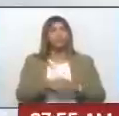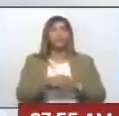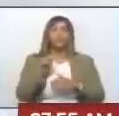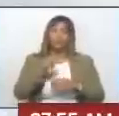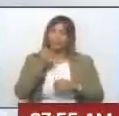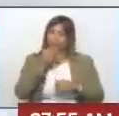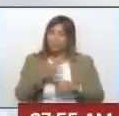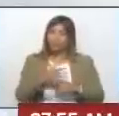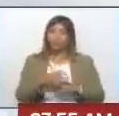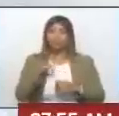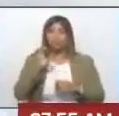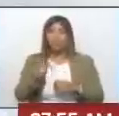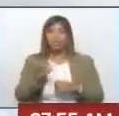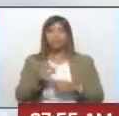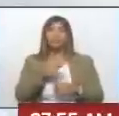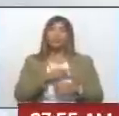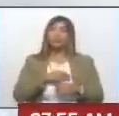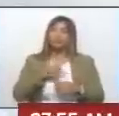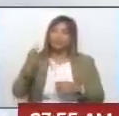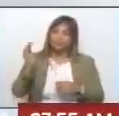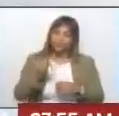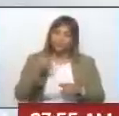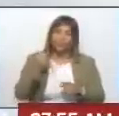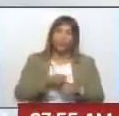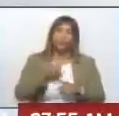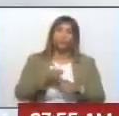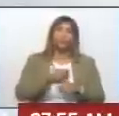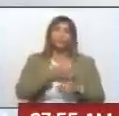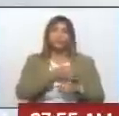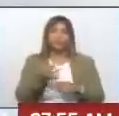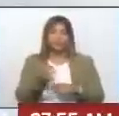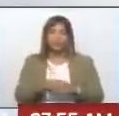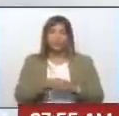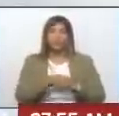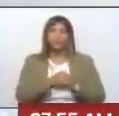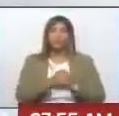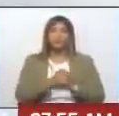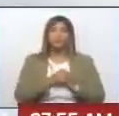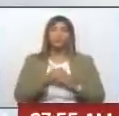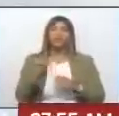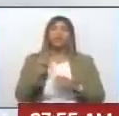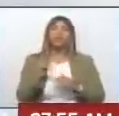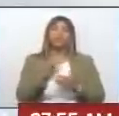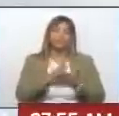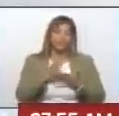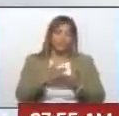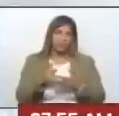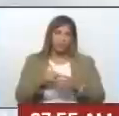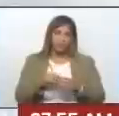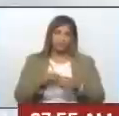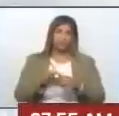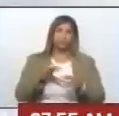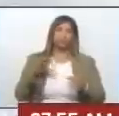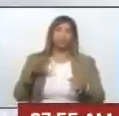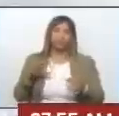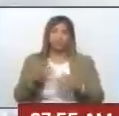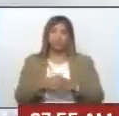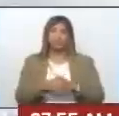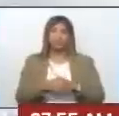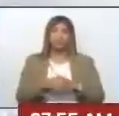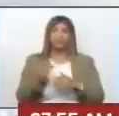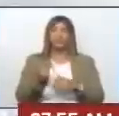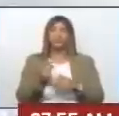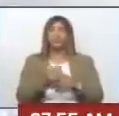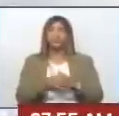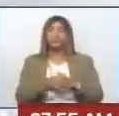nación. Nosotros venimos de luchas extraordinarias, donde Venezuela sale de su territorio solo para